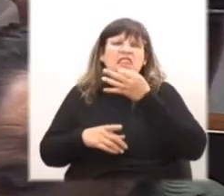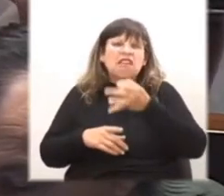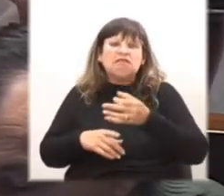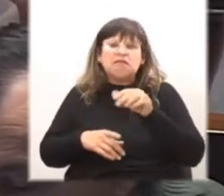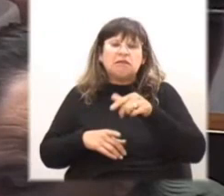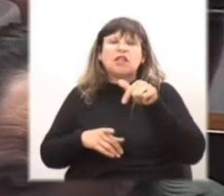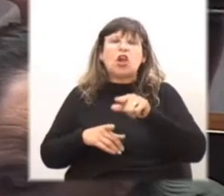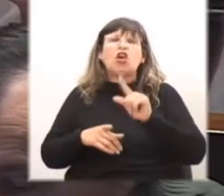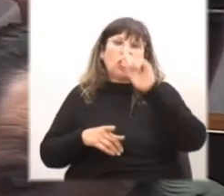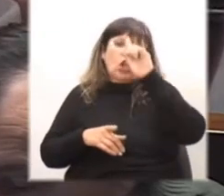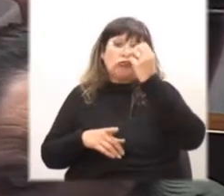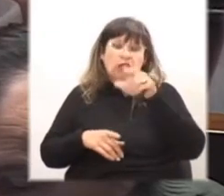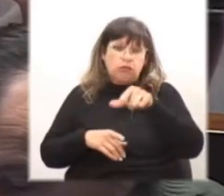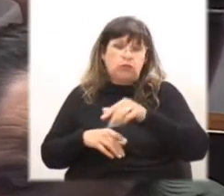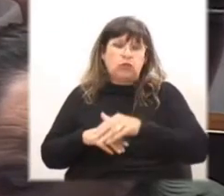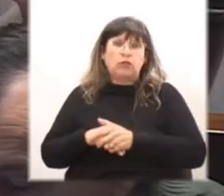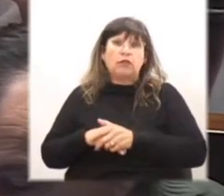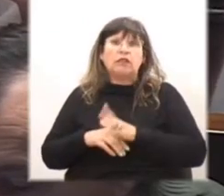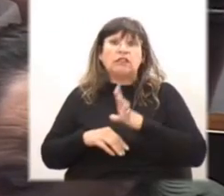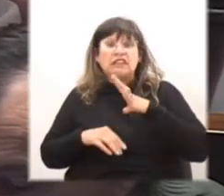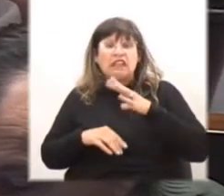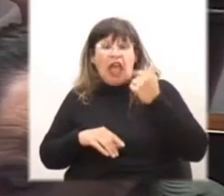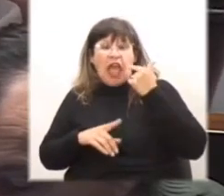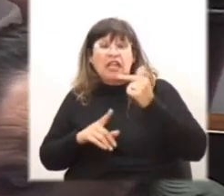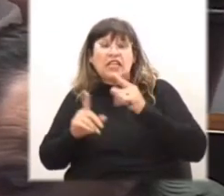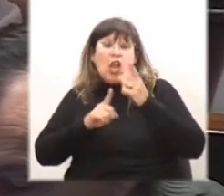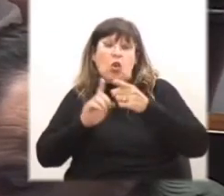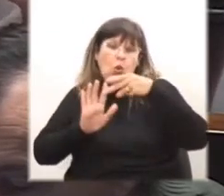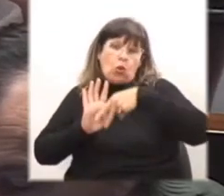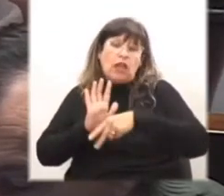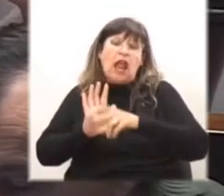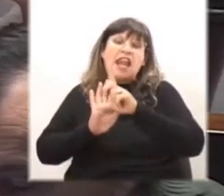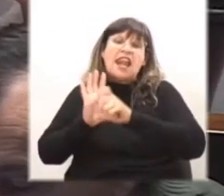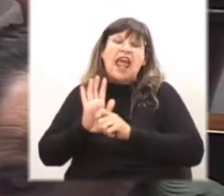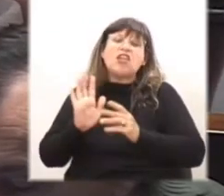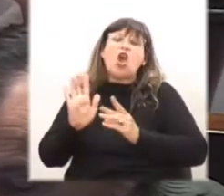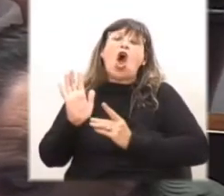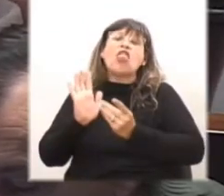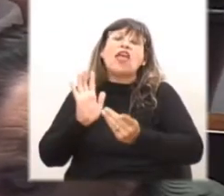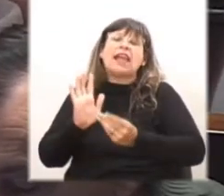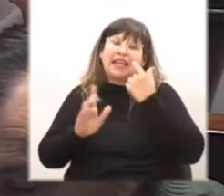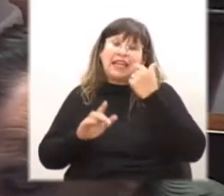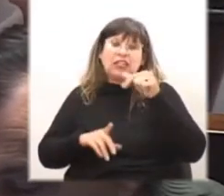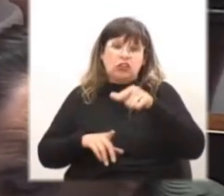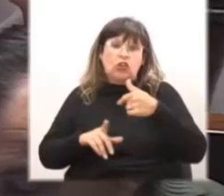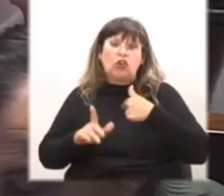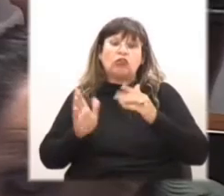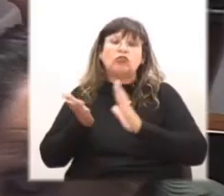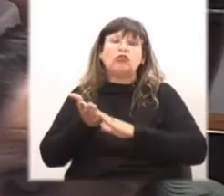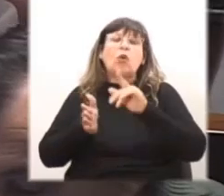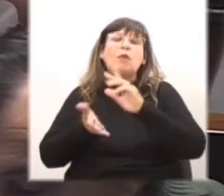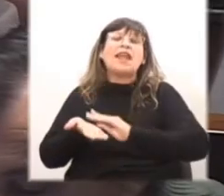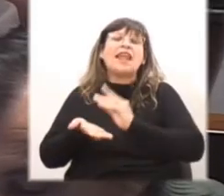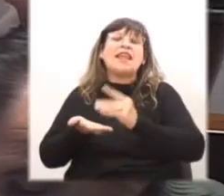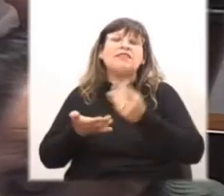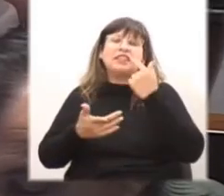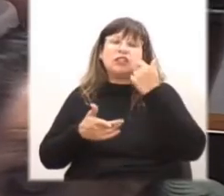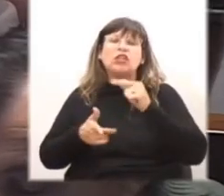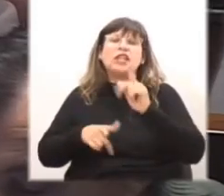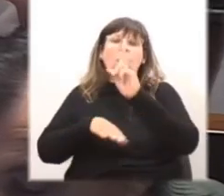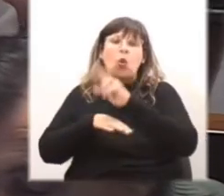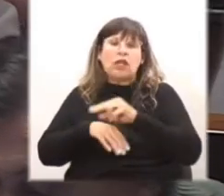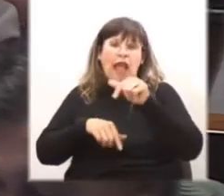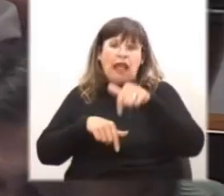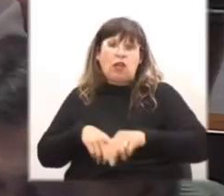ese concepto. Si existe alguna normativa, ley o decreto que establezca esa definición y su utilización